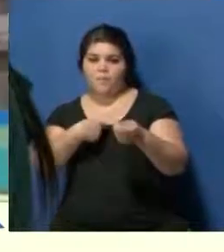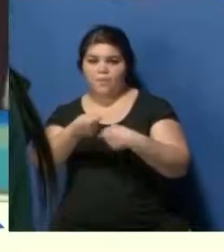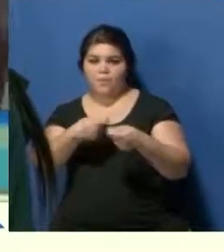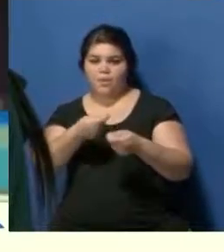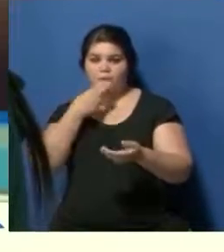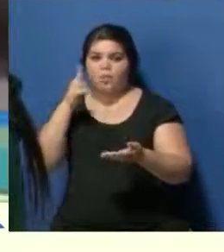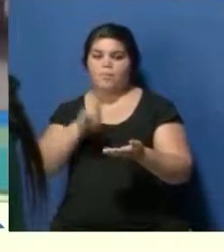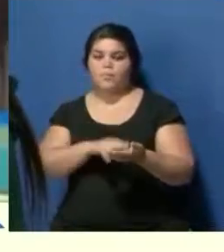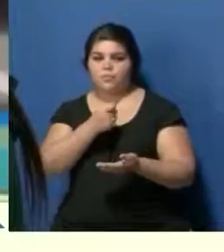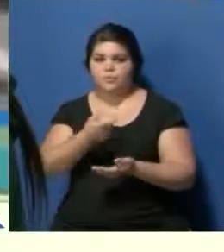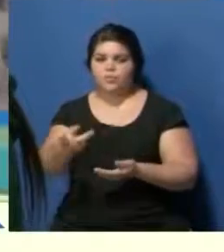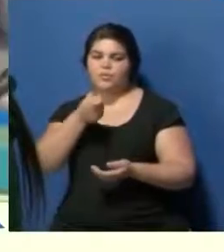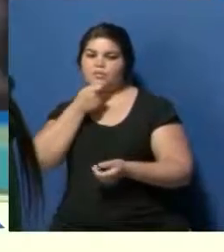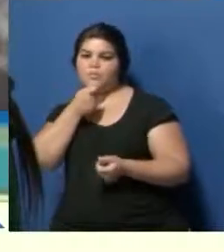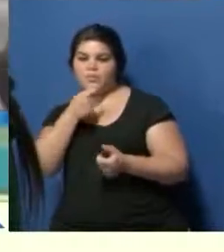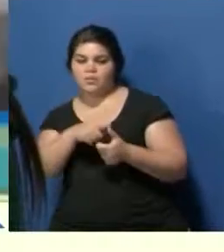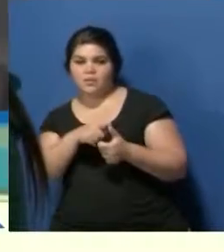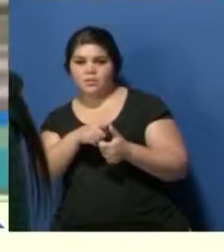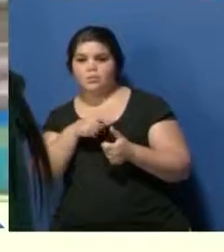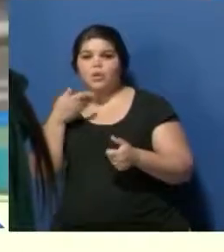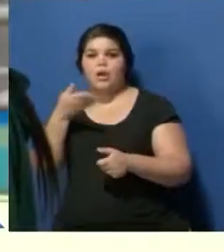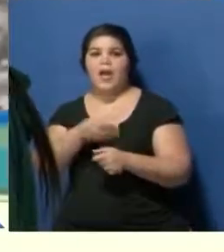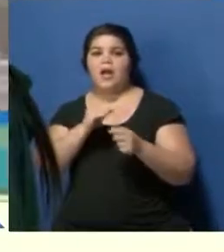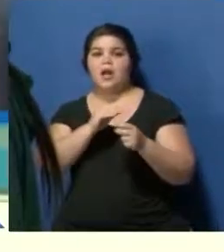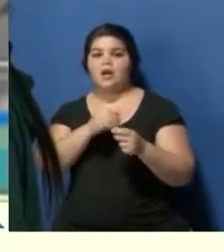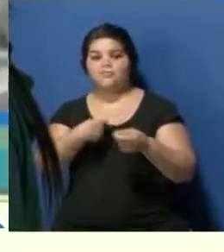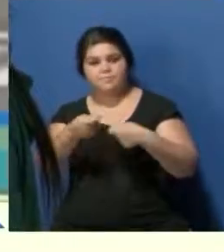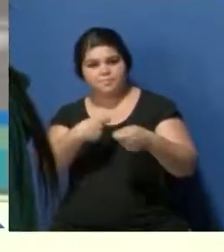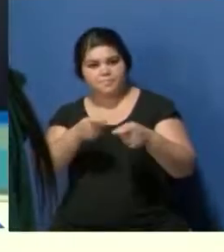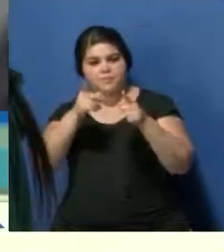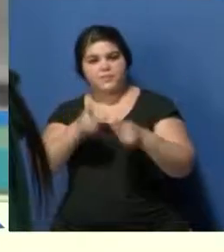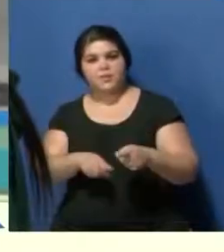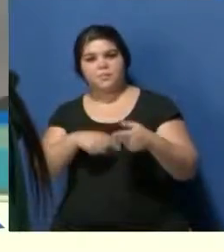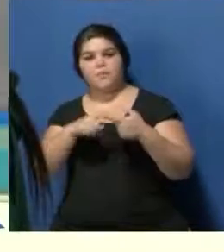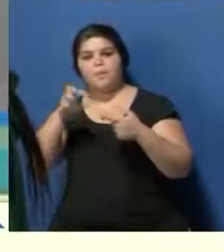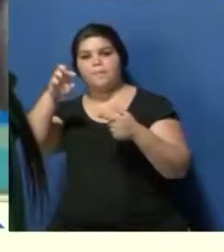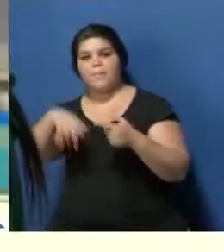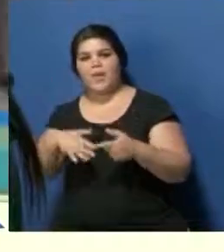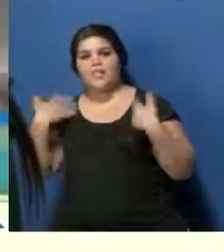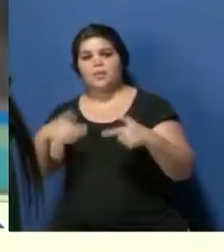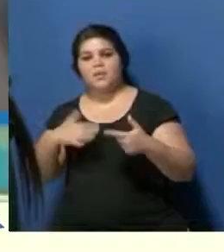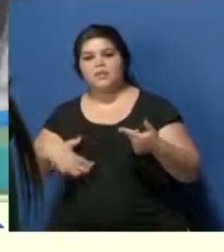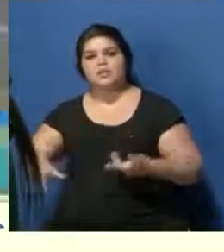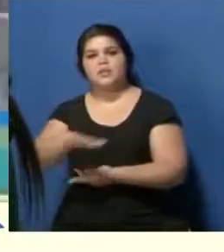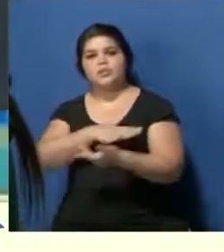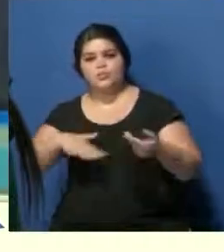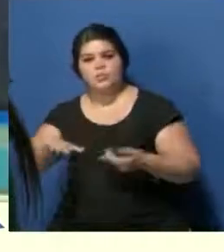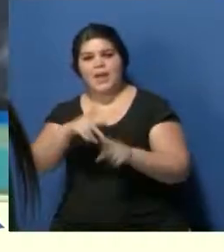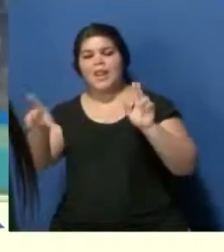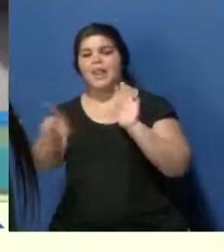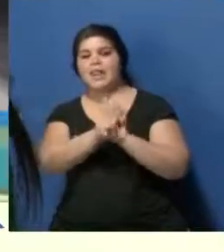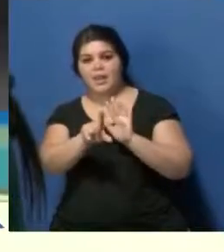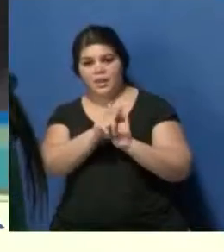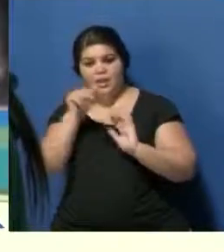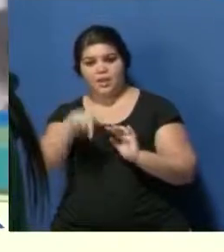las ganancias, por ejemplo, tiene que ir a negociar, tuvo que negociar un plan de emergencia social, una ley de emergencia social que